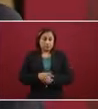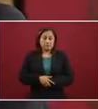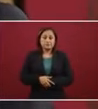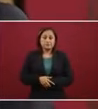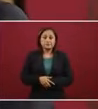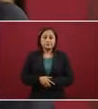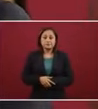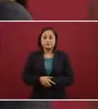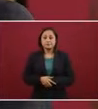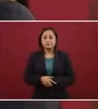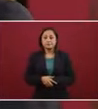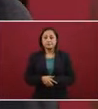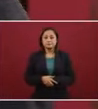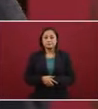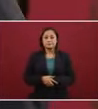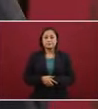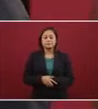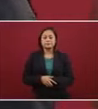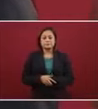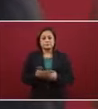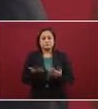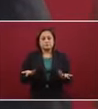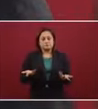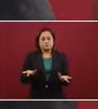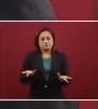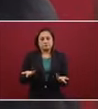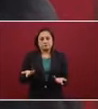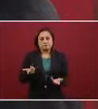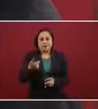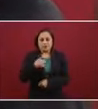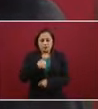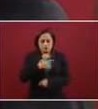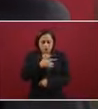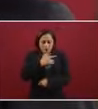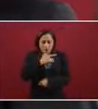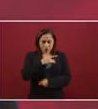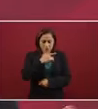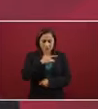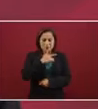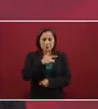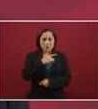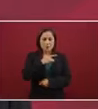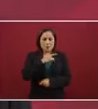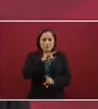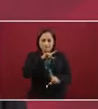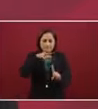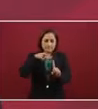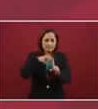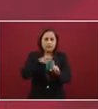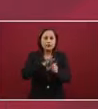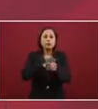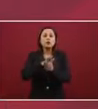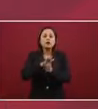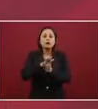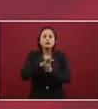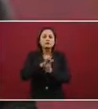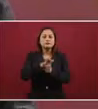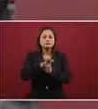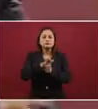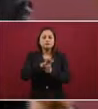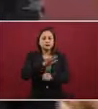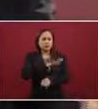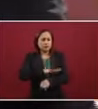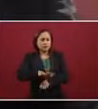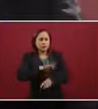Bueno, a mí me importa mucho saber de que la gente tiene